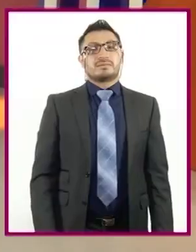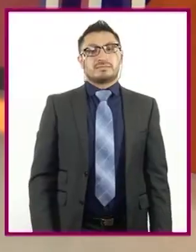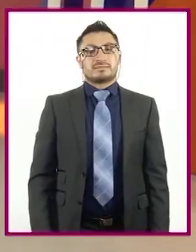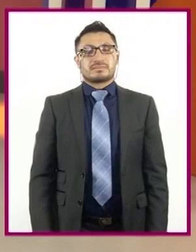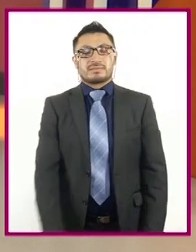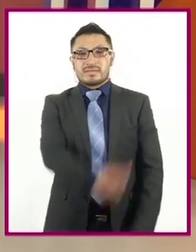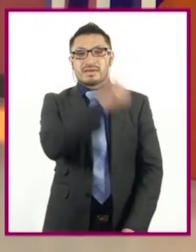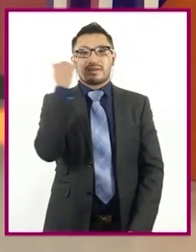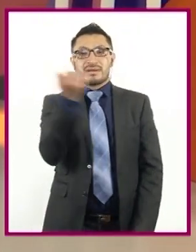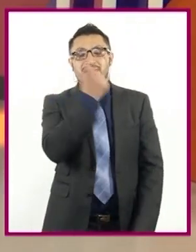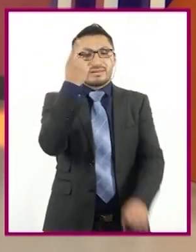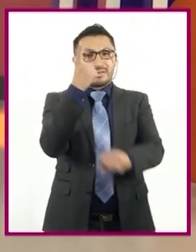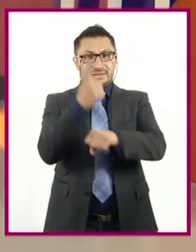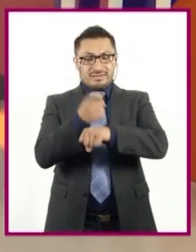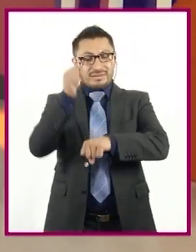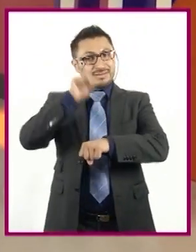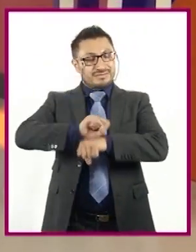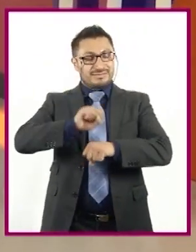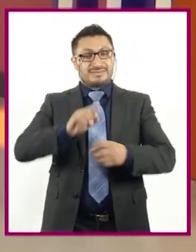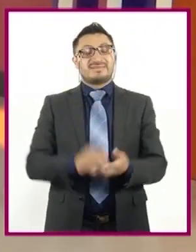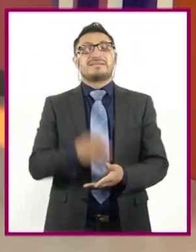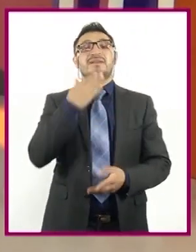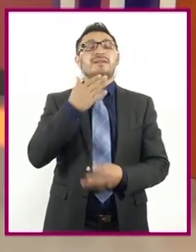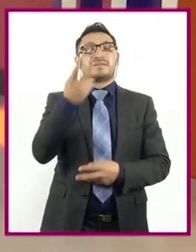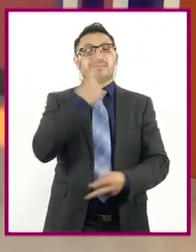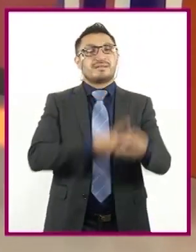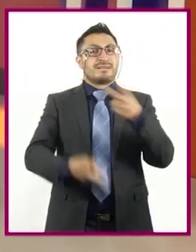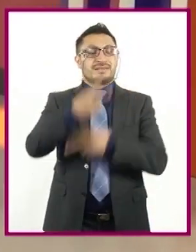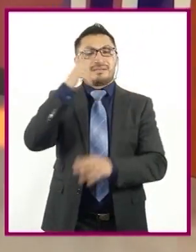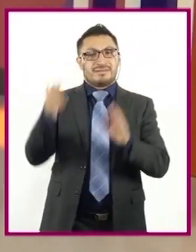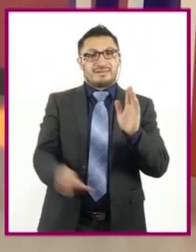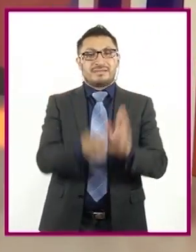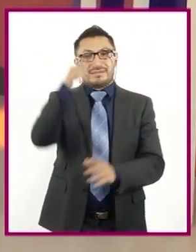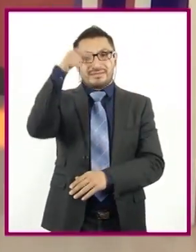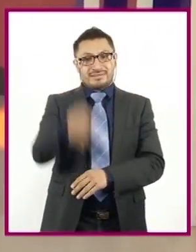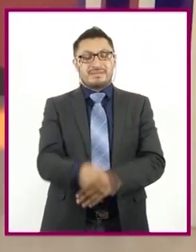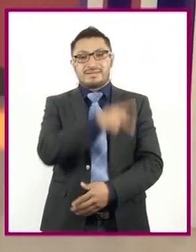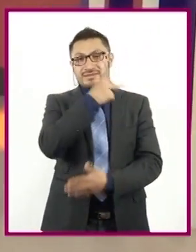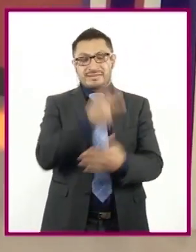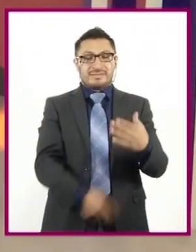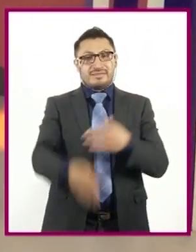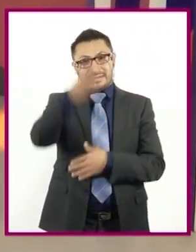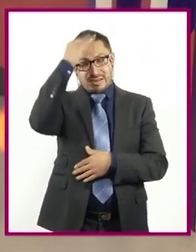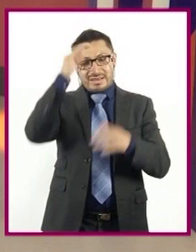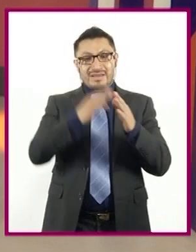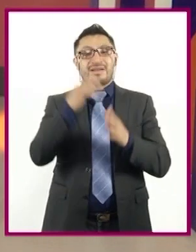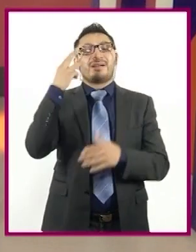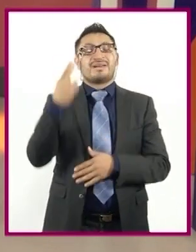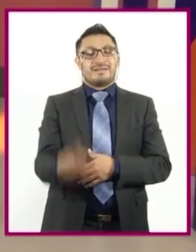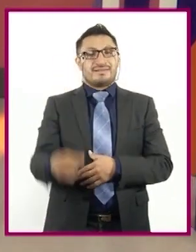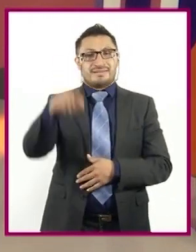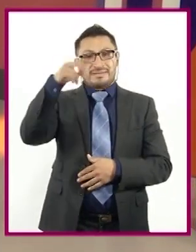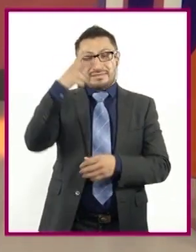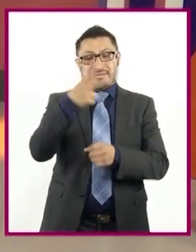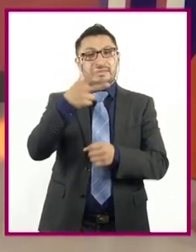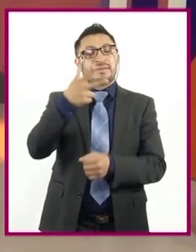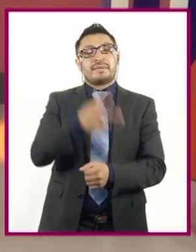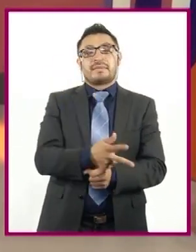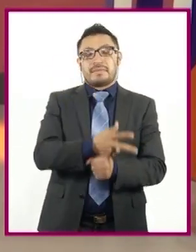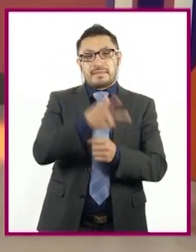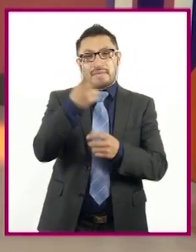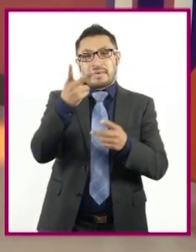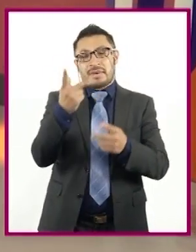Alumnas y alumnos de primer grado de secundaria, sean bienvenidos una vez más a la programación de Aprende en Casa 3 que se transmite por televisión y en